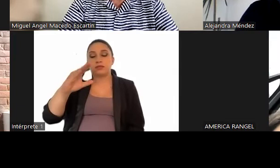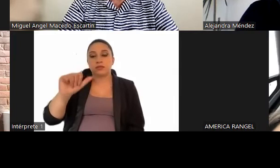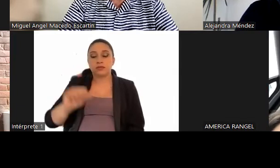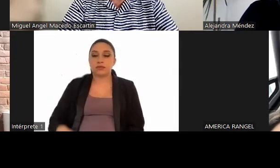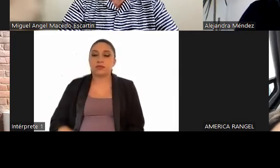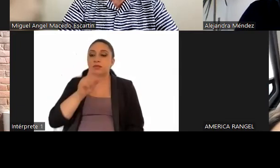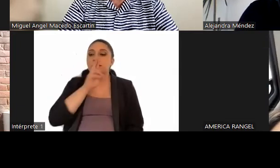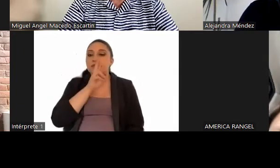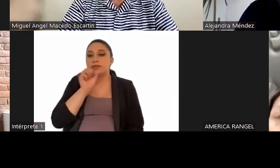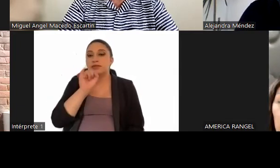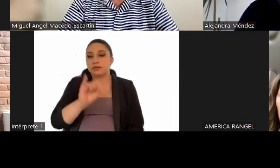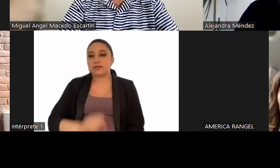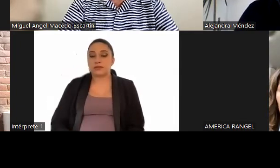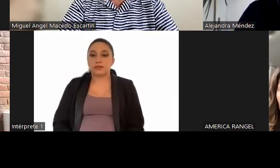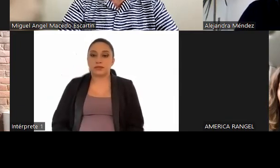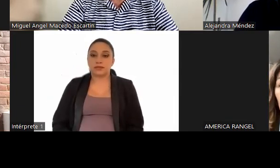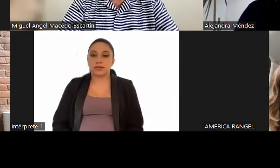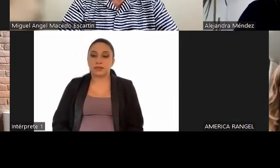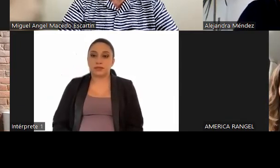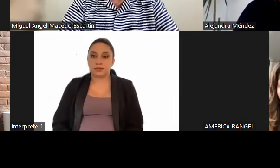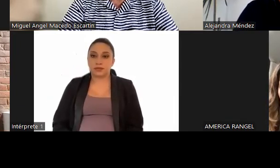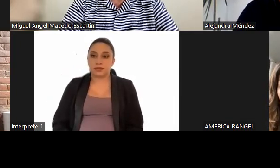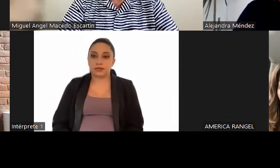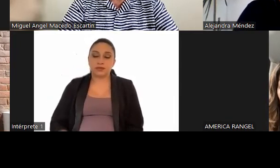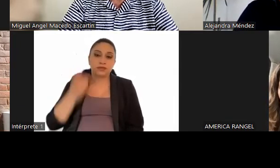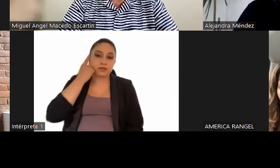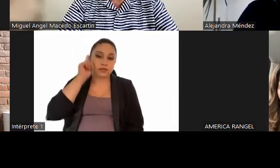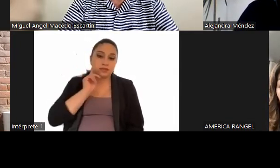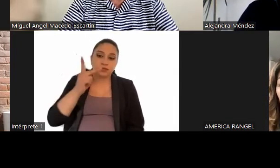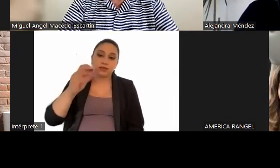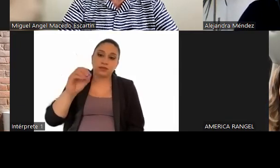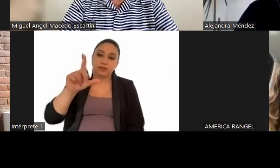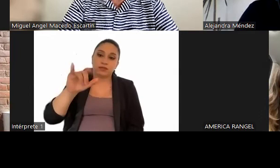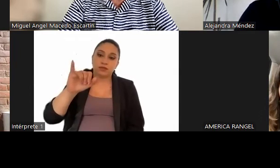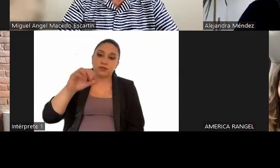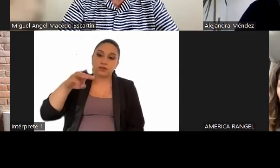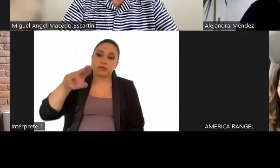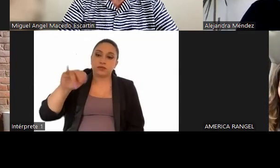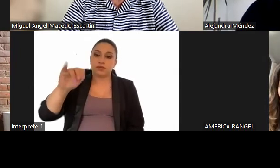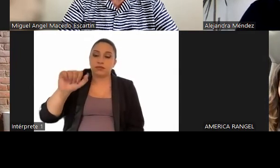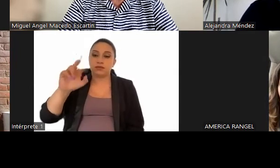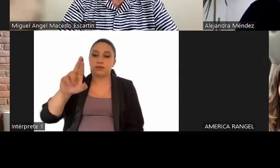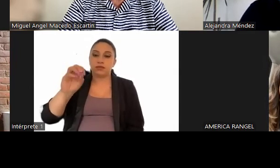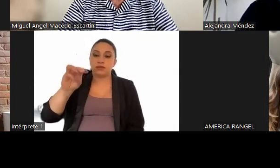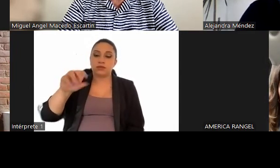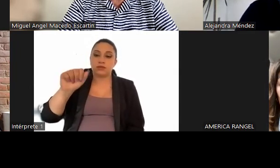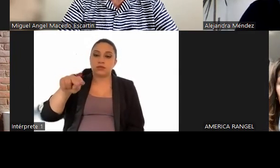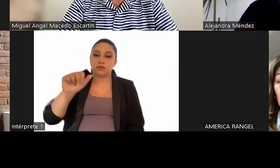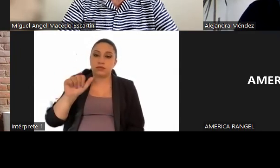América Rangel, a favor. Diputada Polignia Romana Sierra Bárcena.